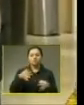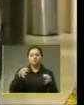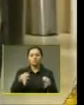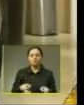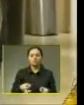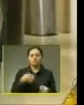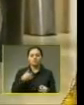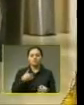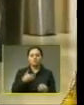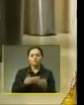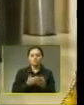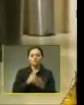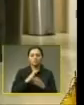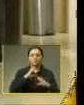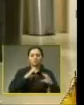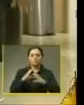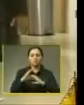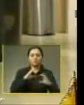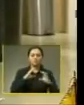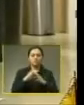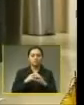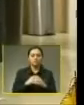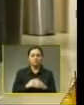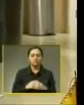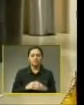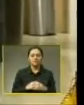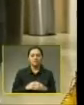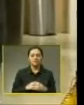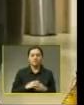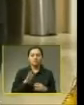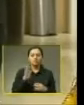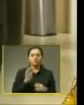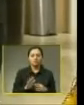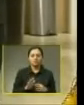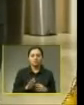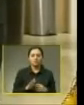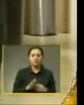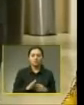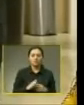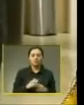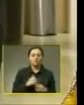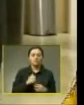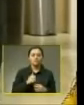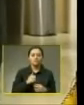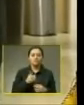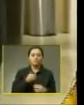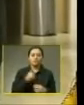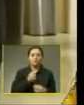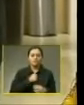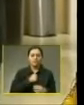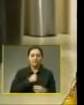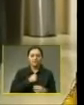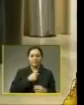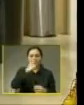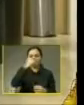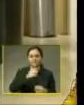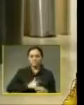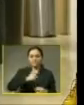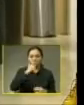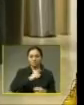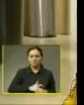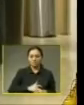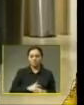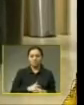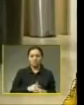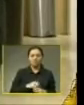los medios de comunicación, son bienes de las personas, no del Estado, no de